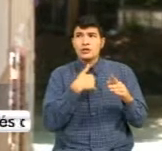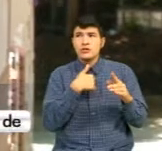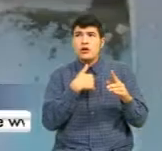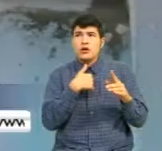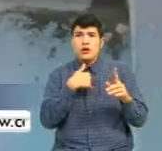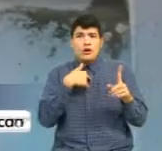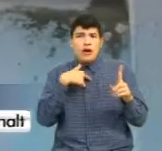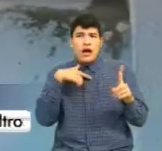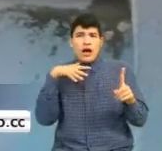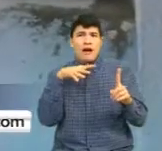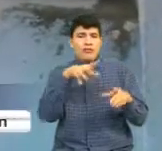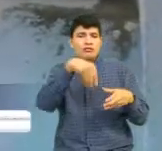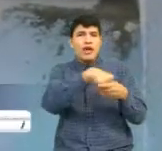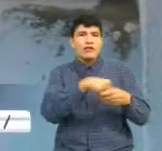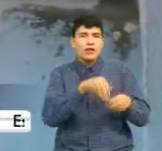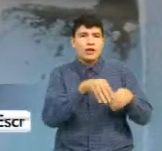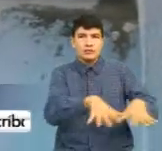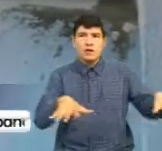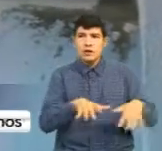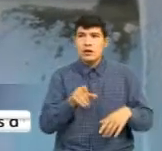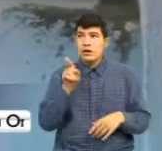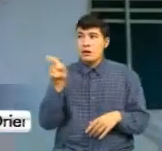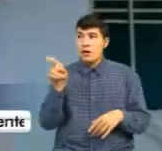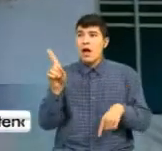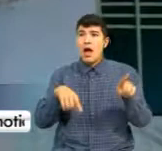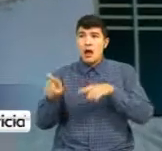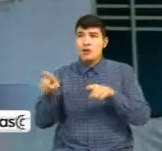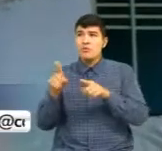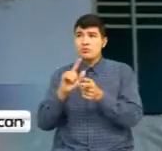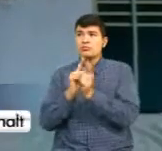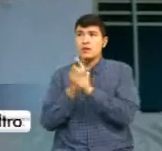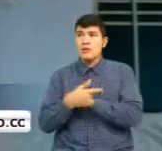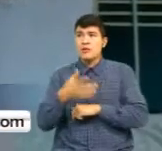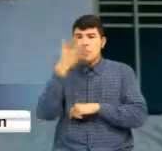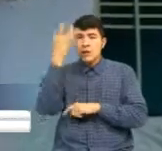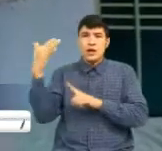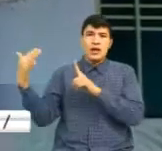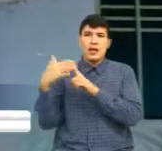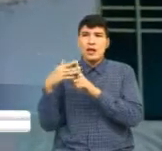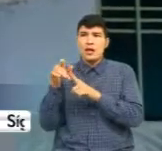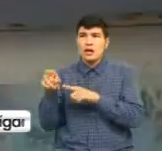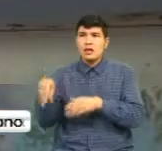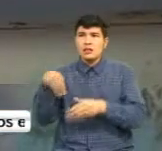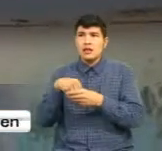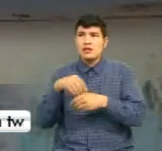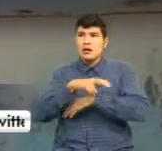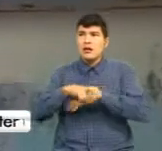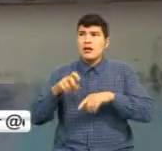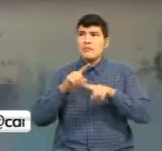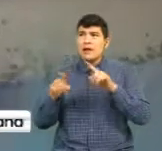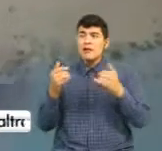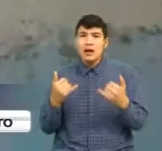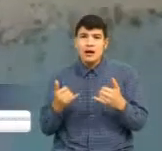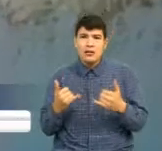público en el segundo piso de su vivienda tuvo que hacer algunos ajustes para evitar ser víctima de los ladrones pero esto se